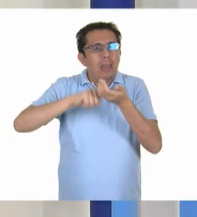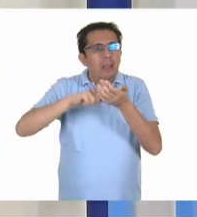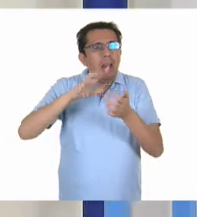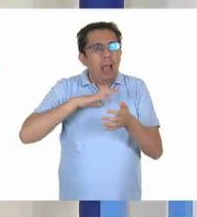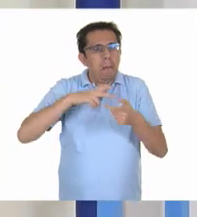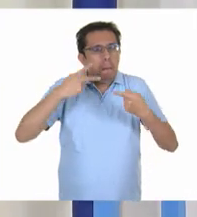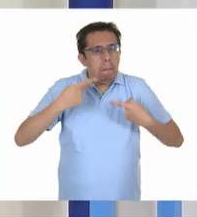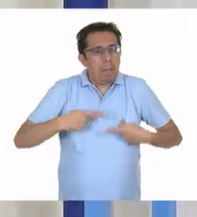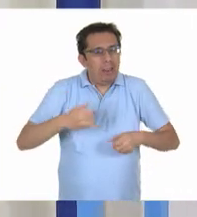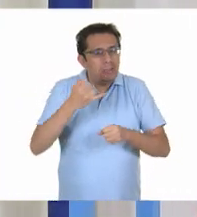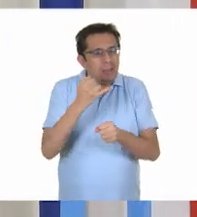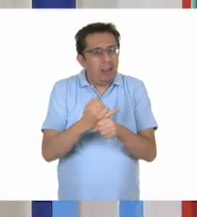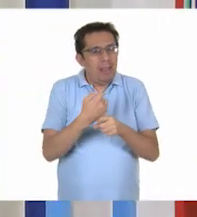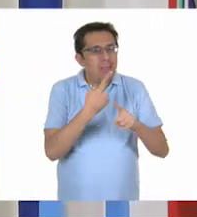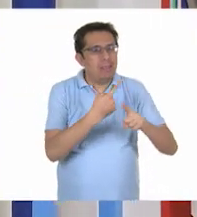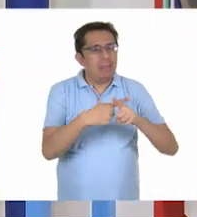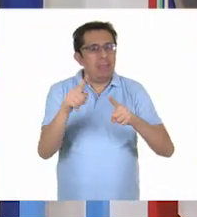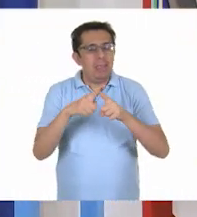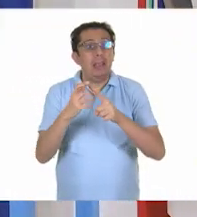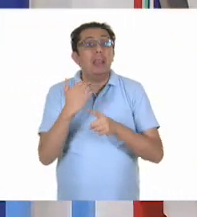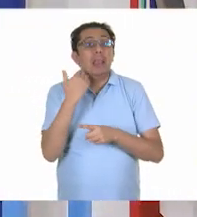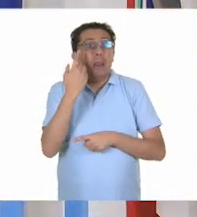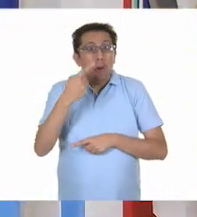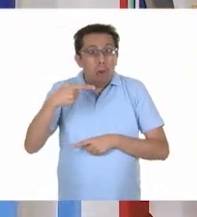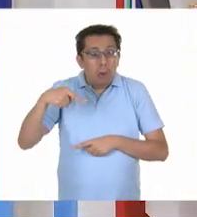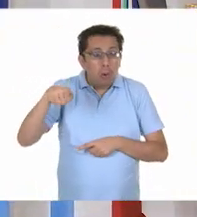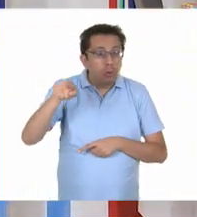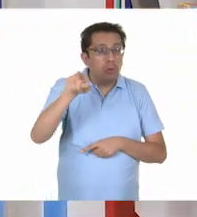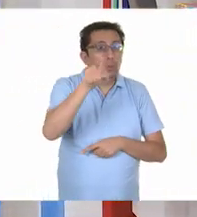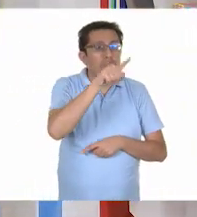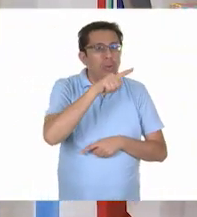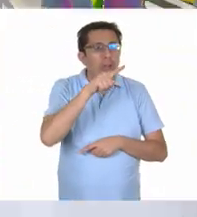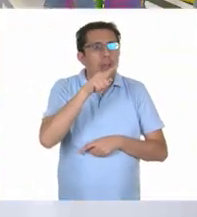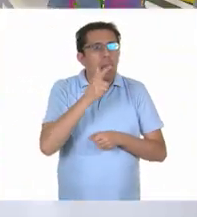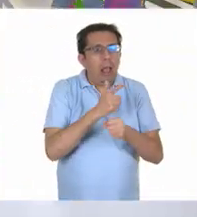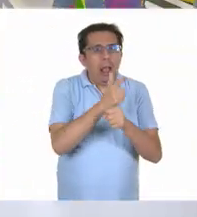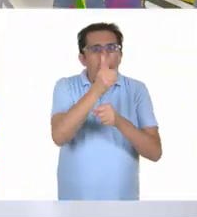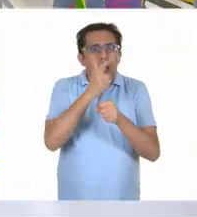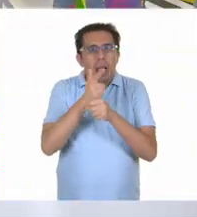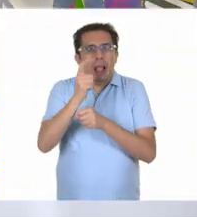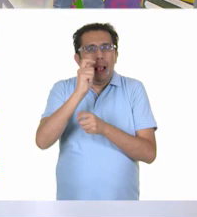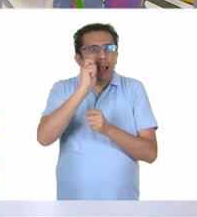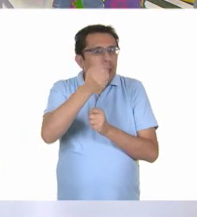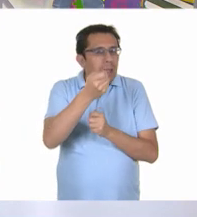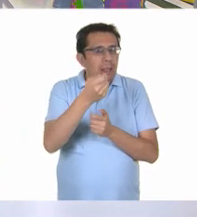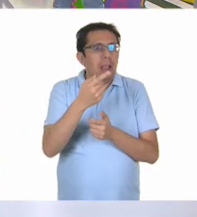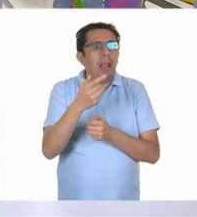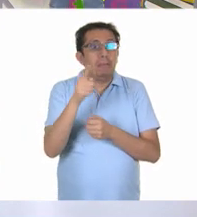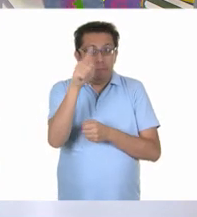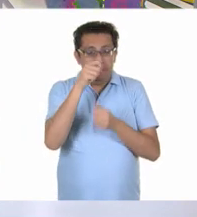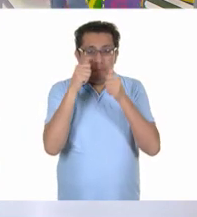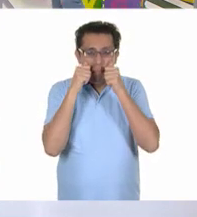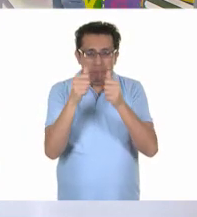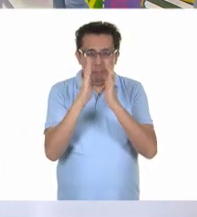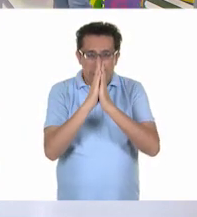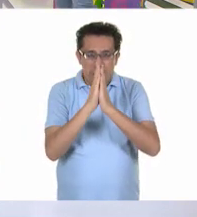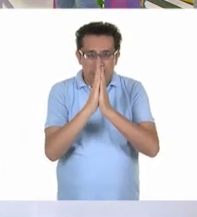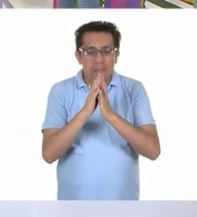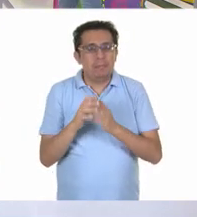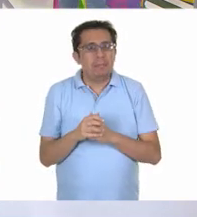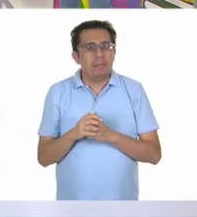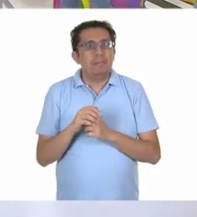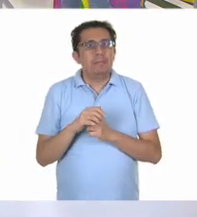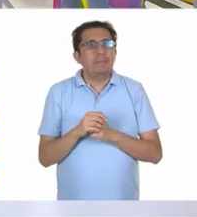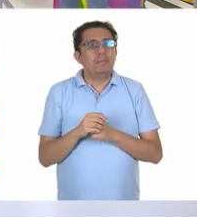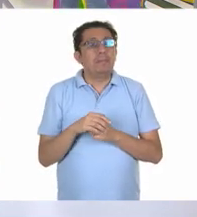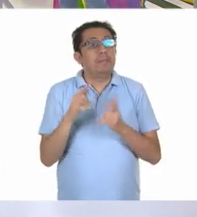que poner mucha atención, habla de algunos personajes y quiero que ustedes identifiquen cuáles son esos personajes, niñas y niños, así